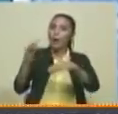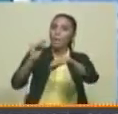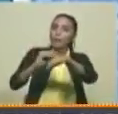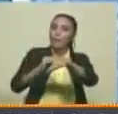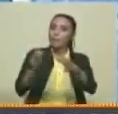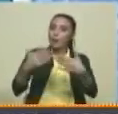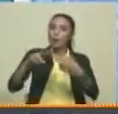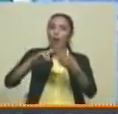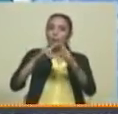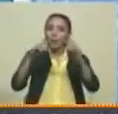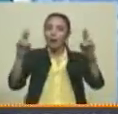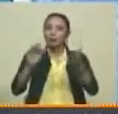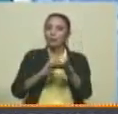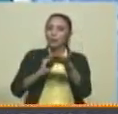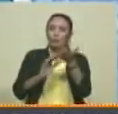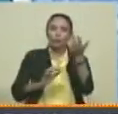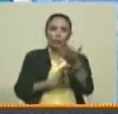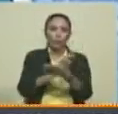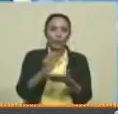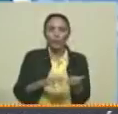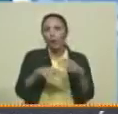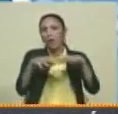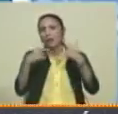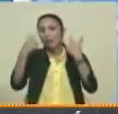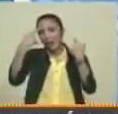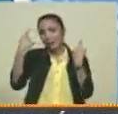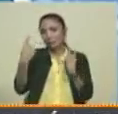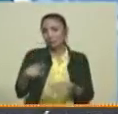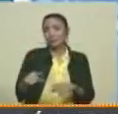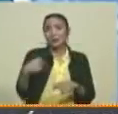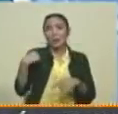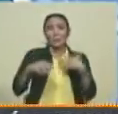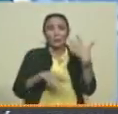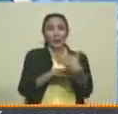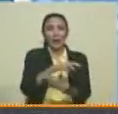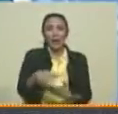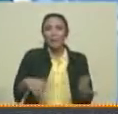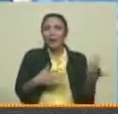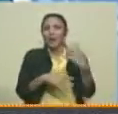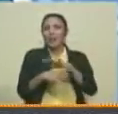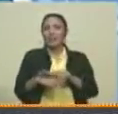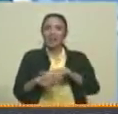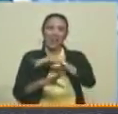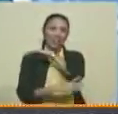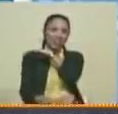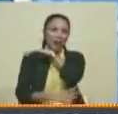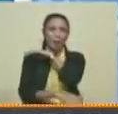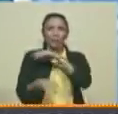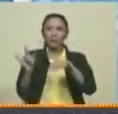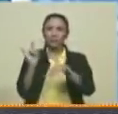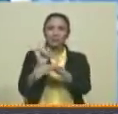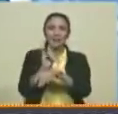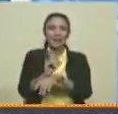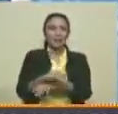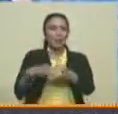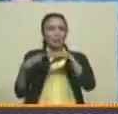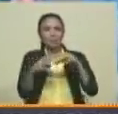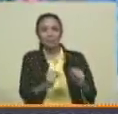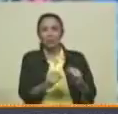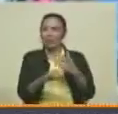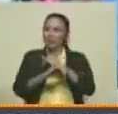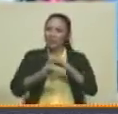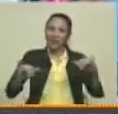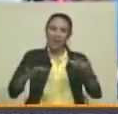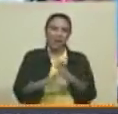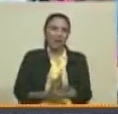por la paz, a abandonar el camino de la conspiración, del complot, del intervencionismo,